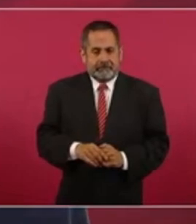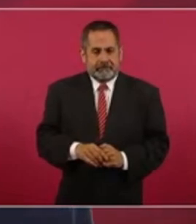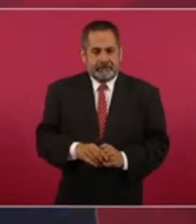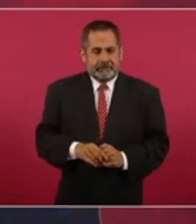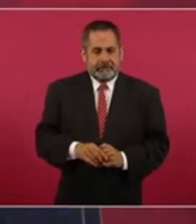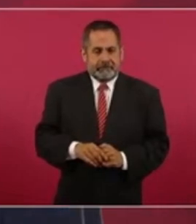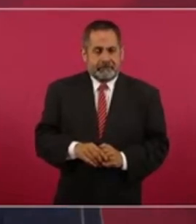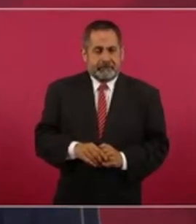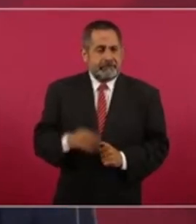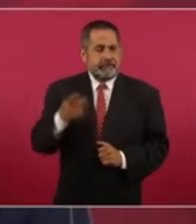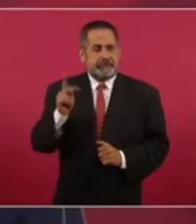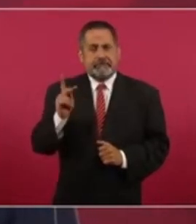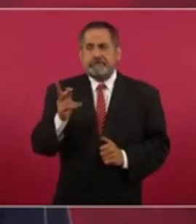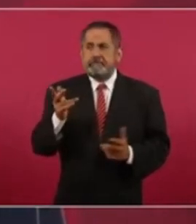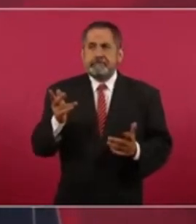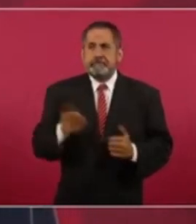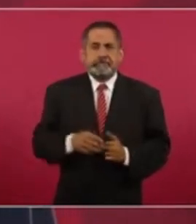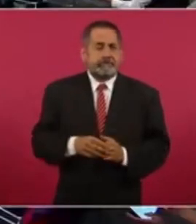Pero si